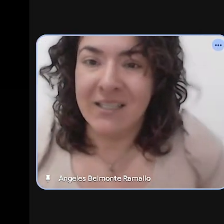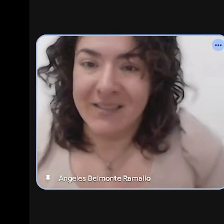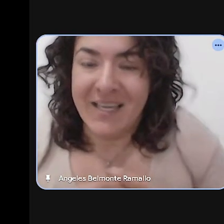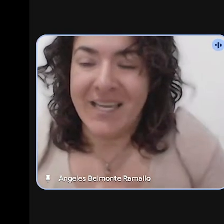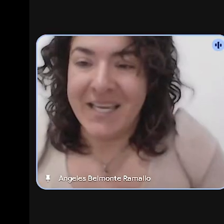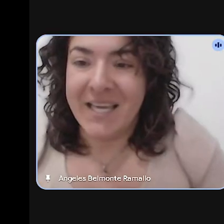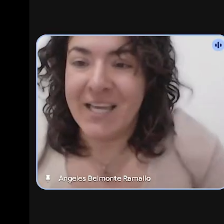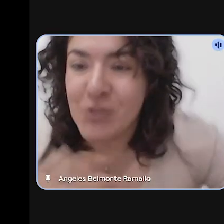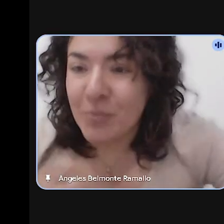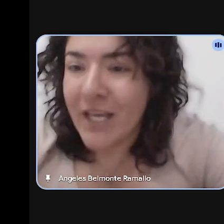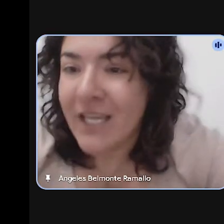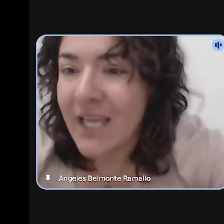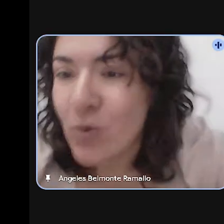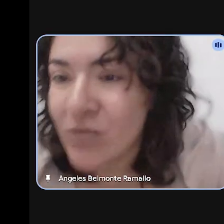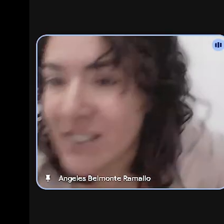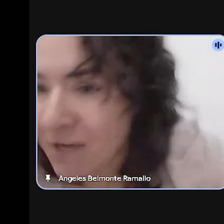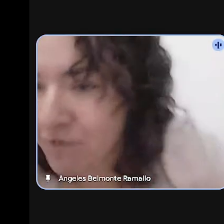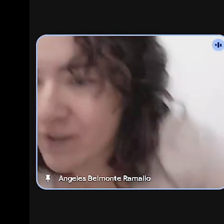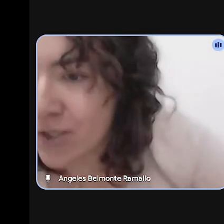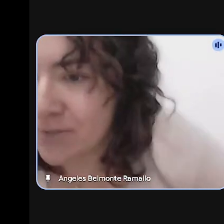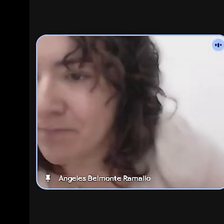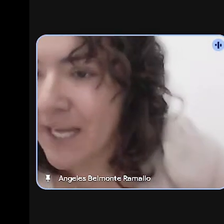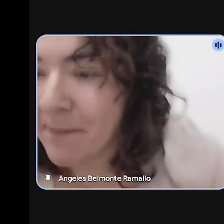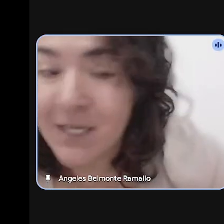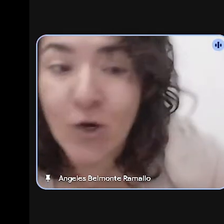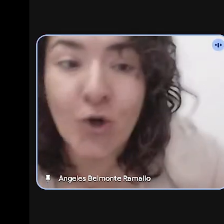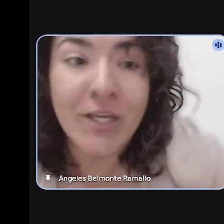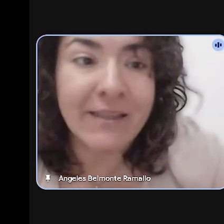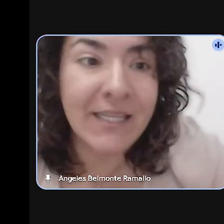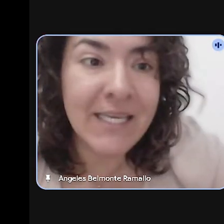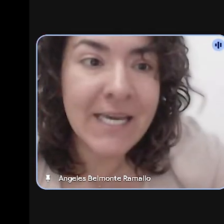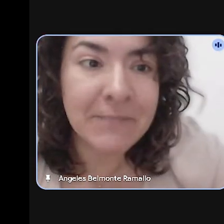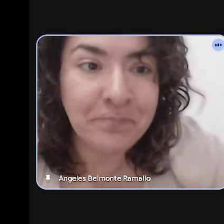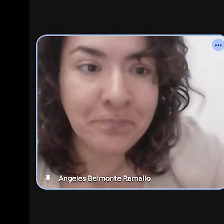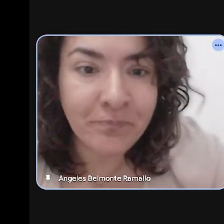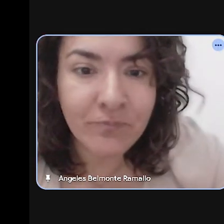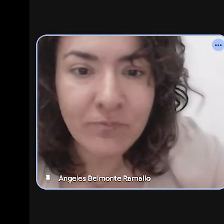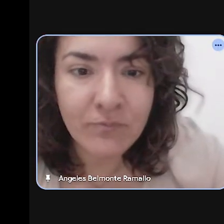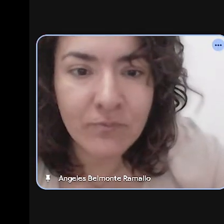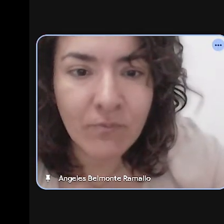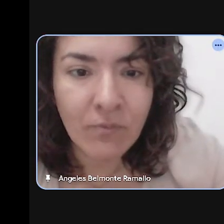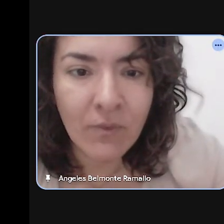cosa. Eso por ahí es un desafío para mí hoy en día.